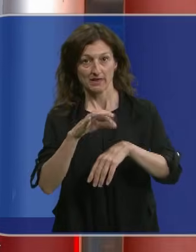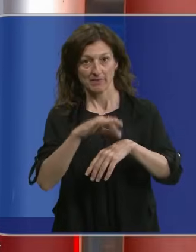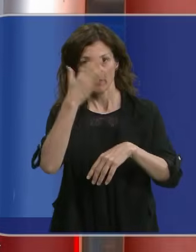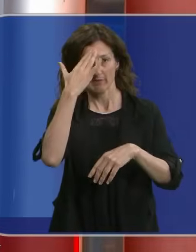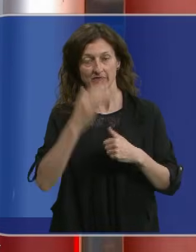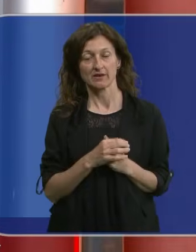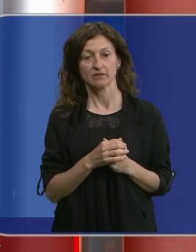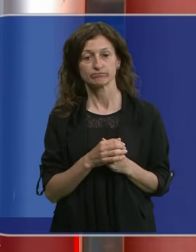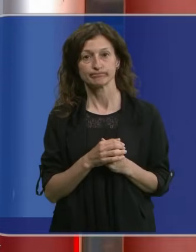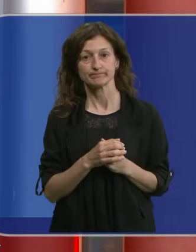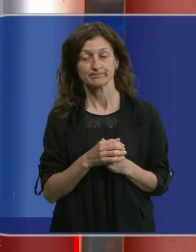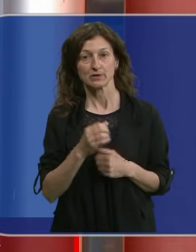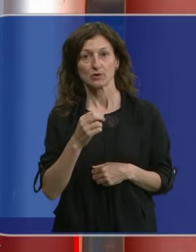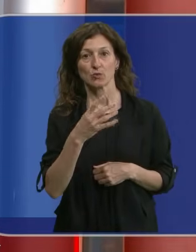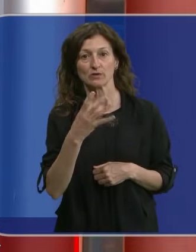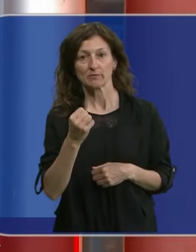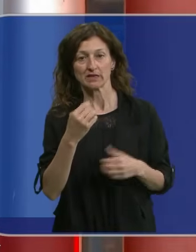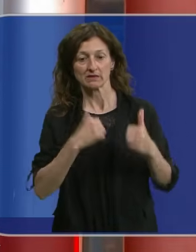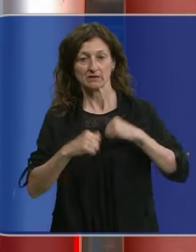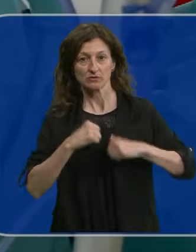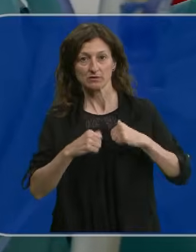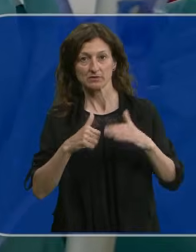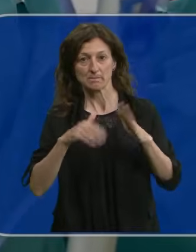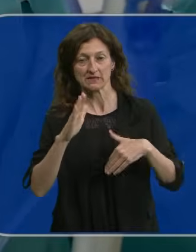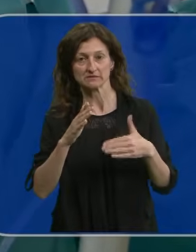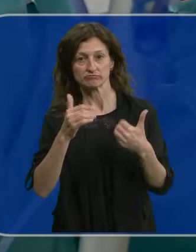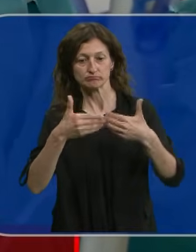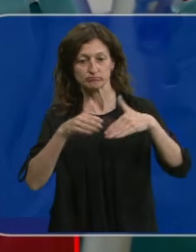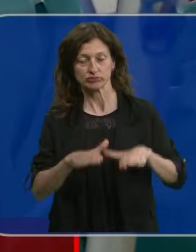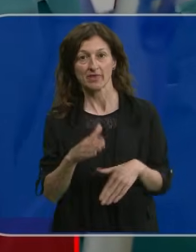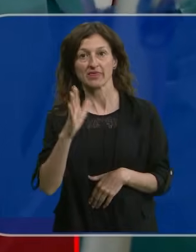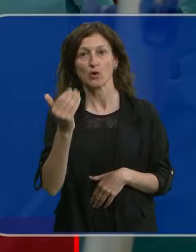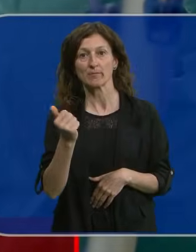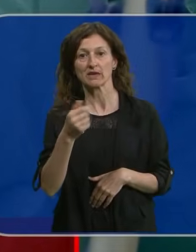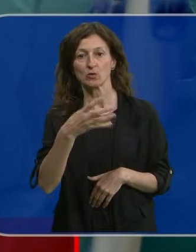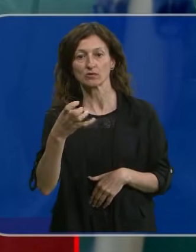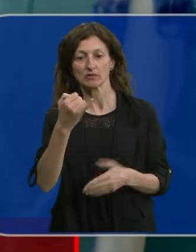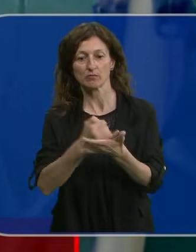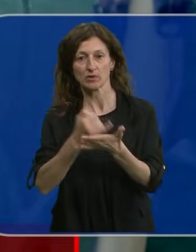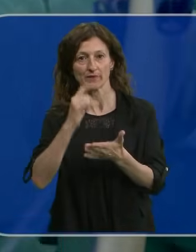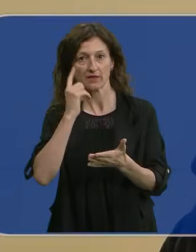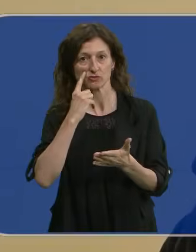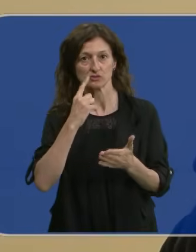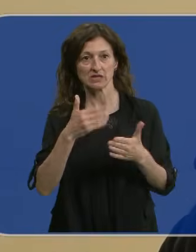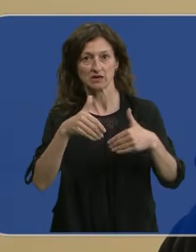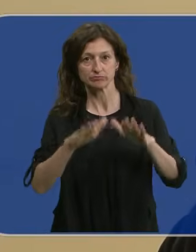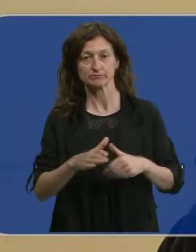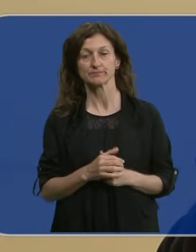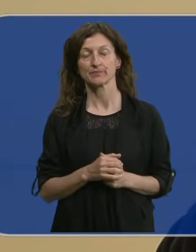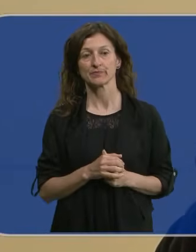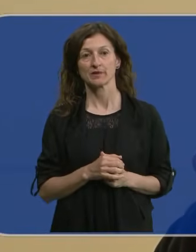Se suspendieron más de 2.400 intervenciones quirúrgicas y más de 5.400 pruebas diagnósticas. El problema